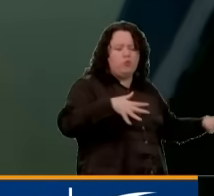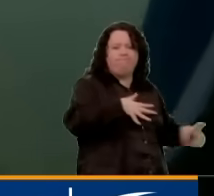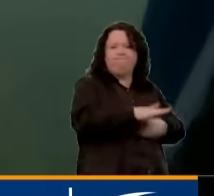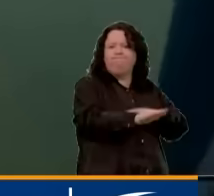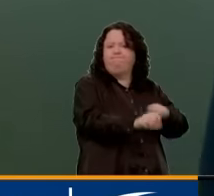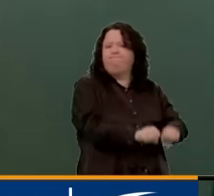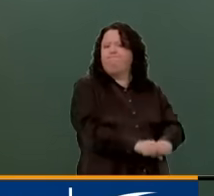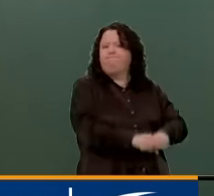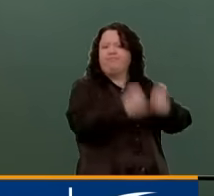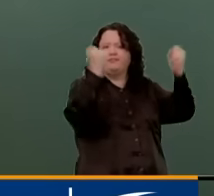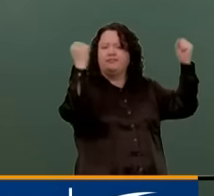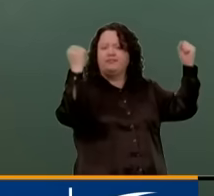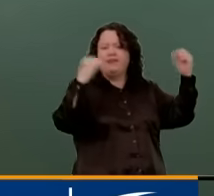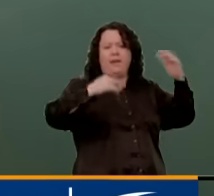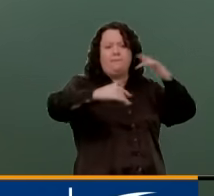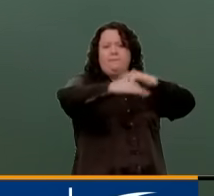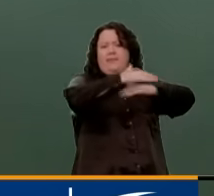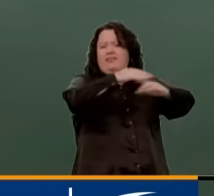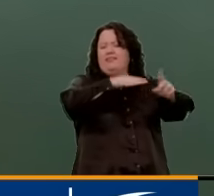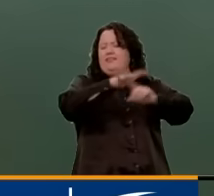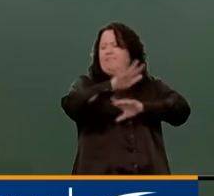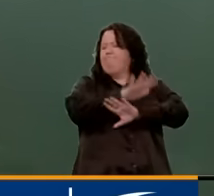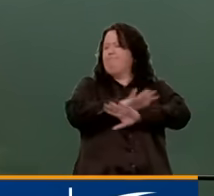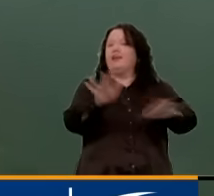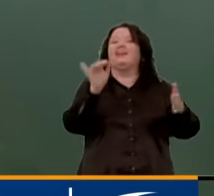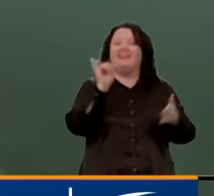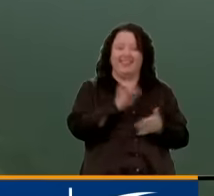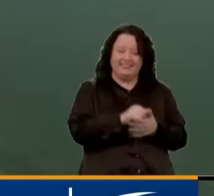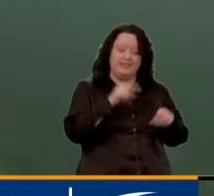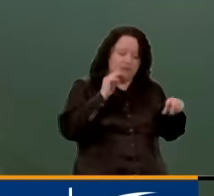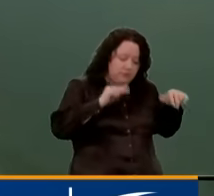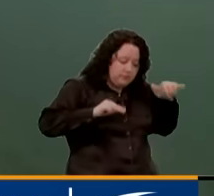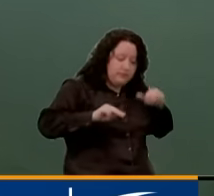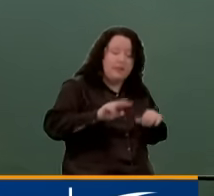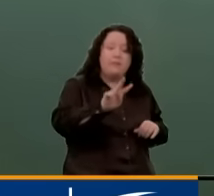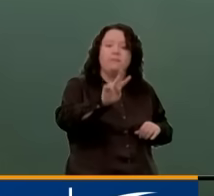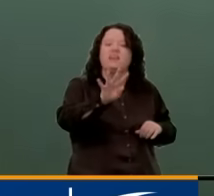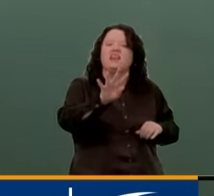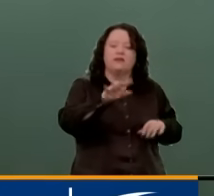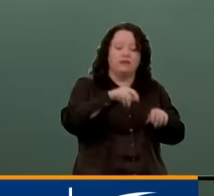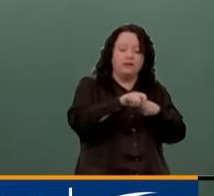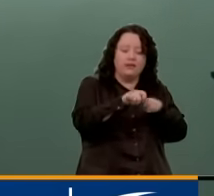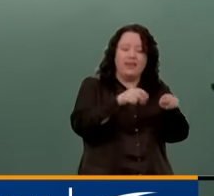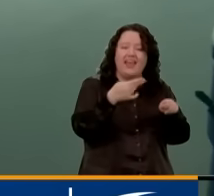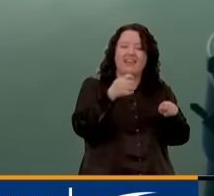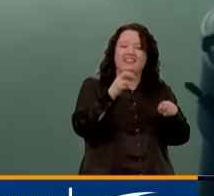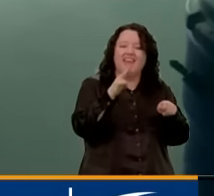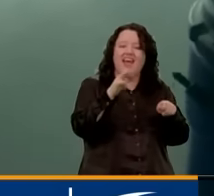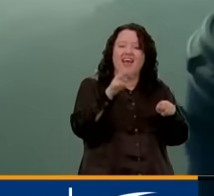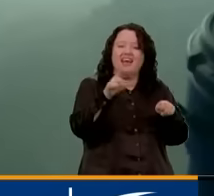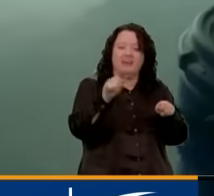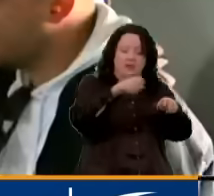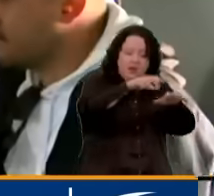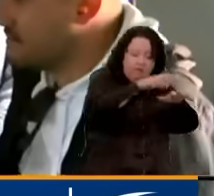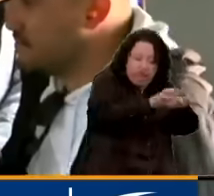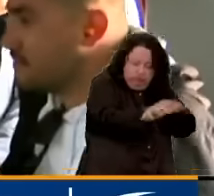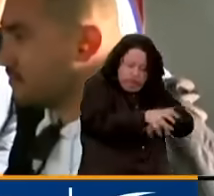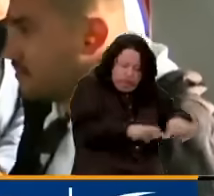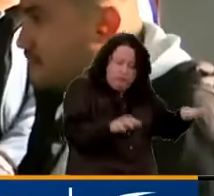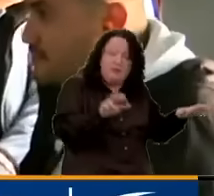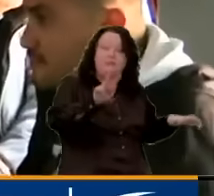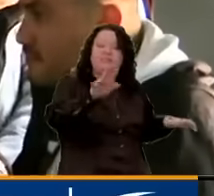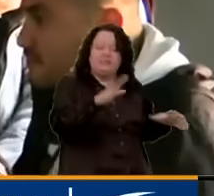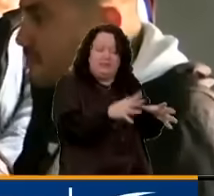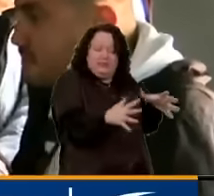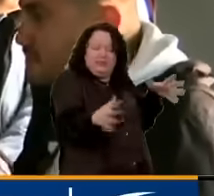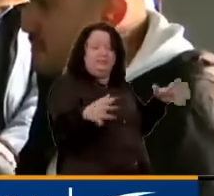esta emergencia ambiental. Estamos hablando de más de 25 hectáreas que resultaron afectadas. Ahí lo están viendo ustedes, como